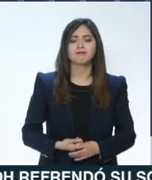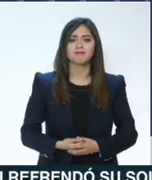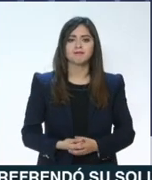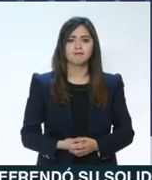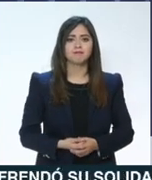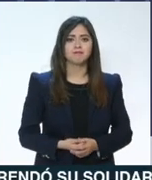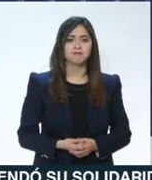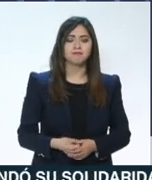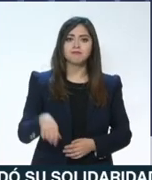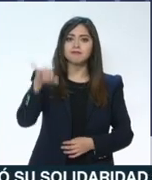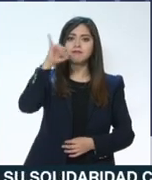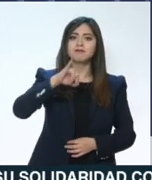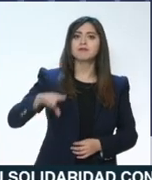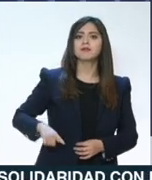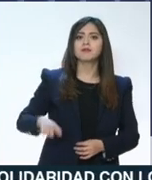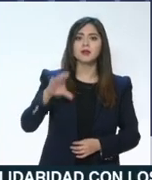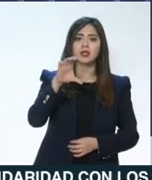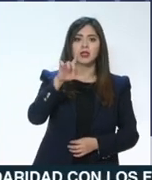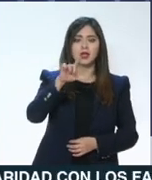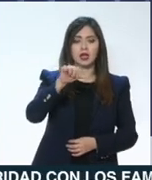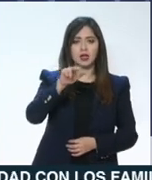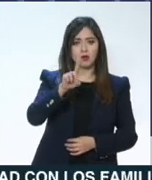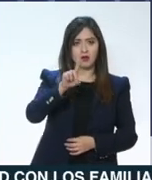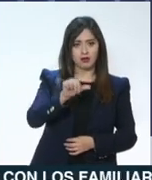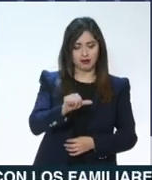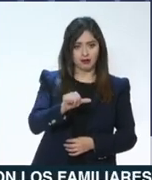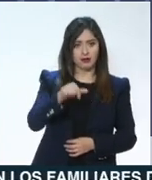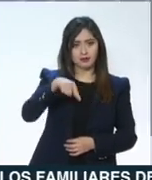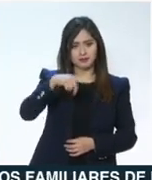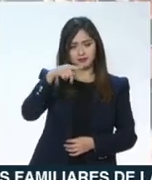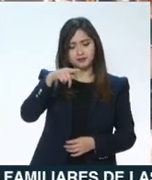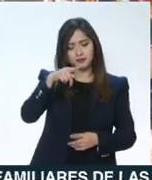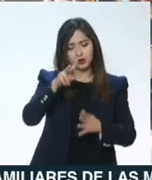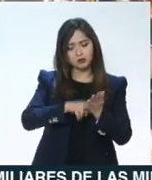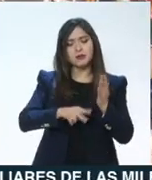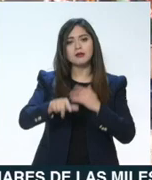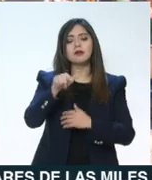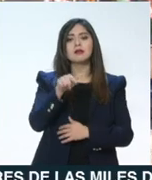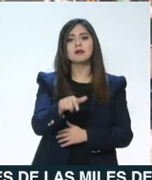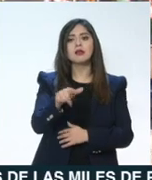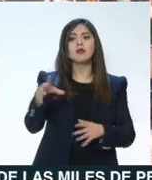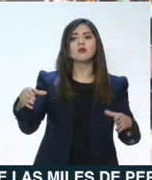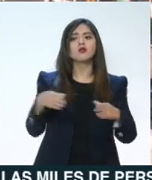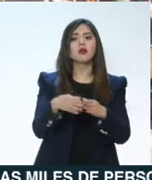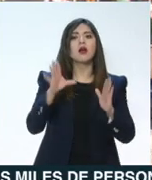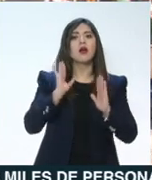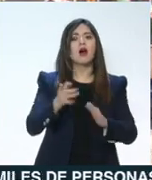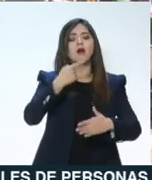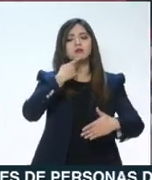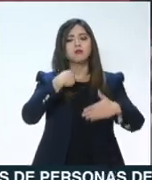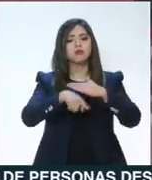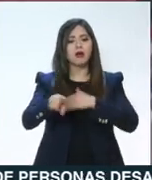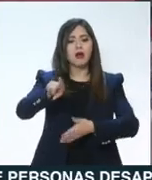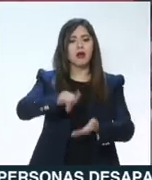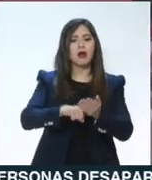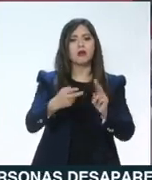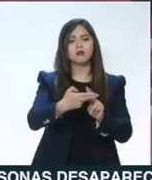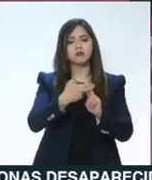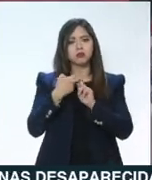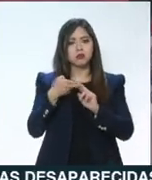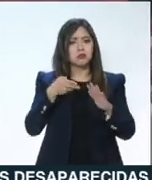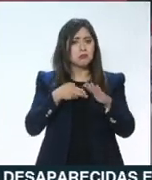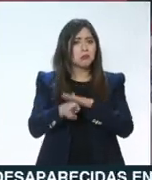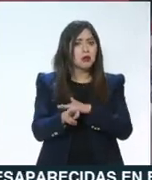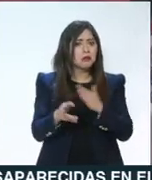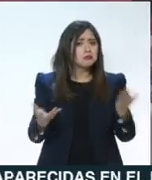Mire, la jefa de gobierno Claudia Sheinbaum informó que desde 2017 existen denuncias de intento de secuestro en instalaciones del metro. Sin embargo, pues